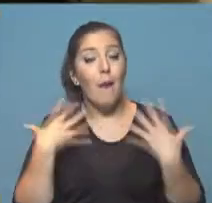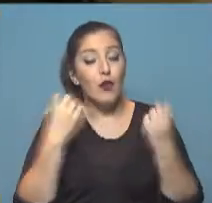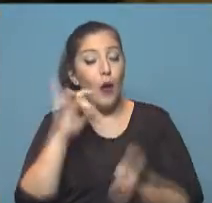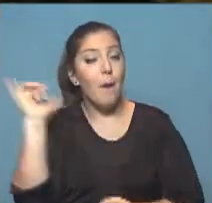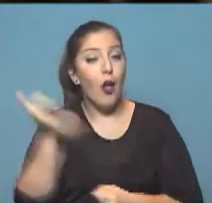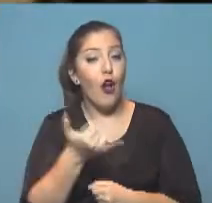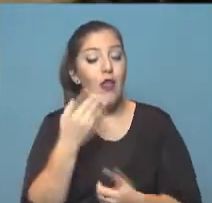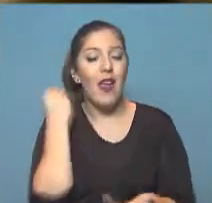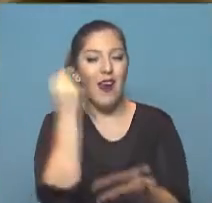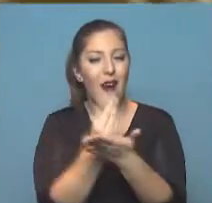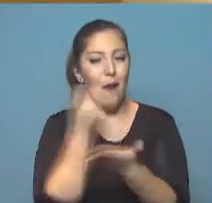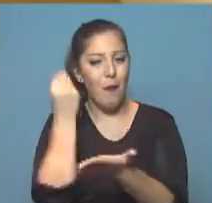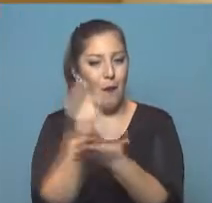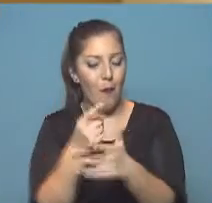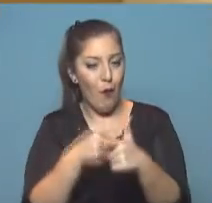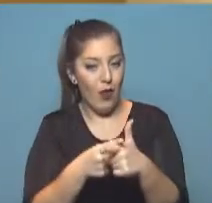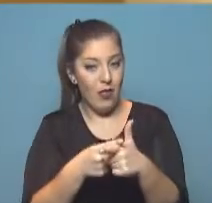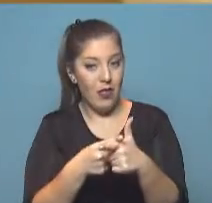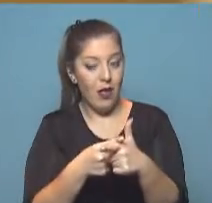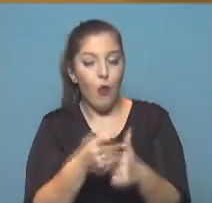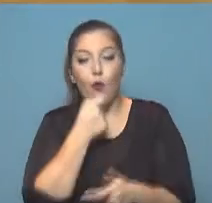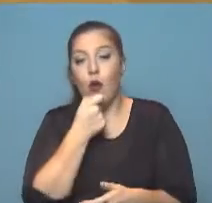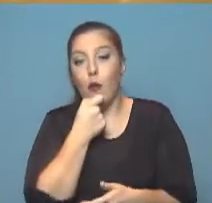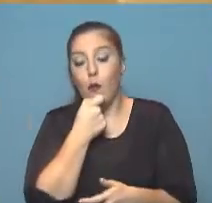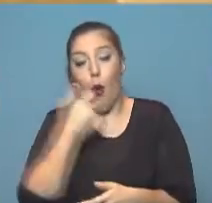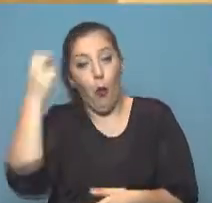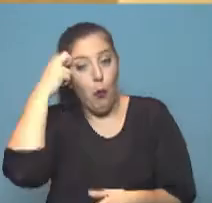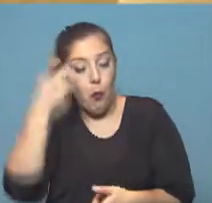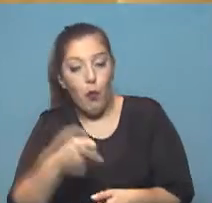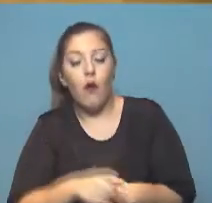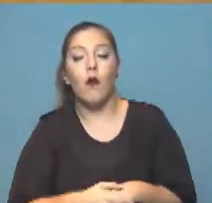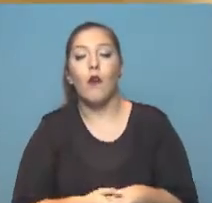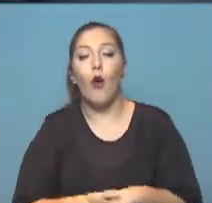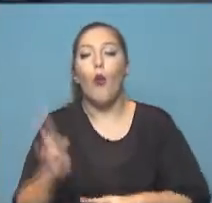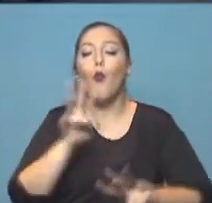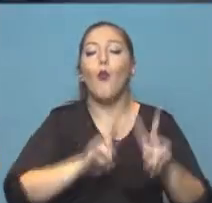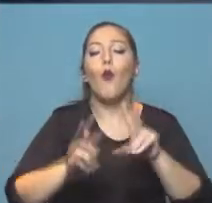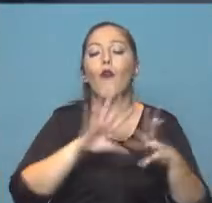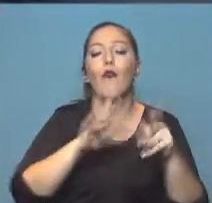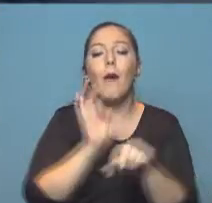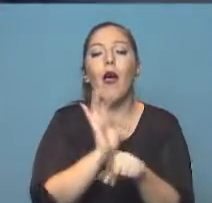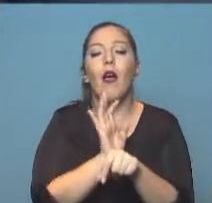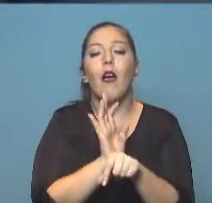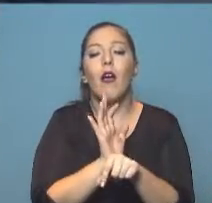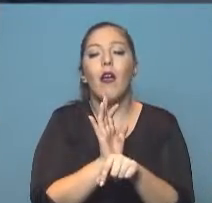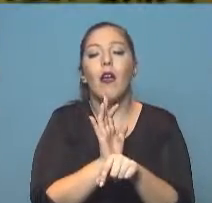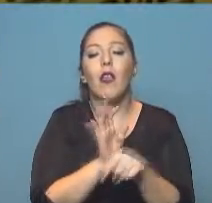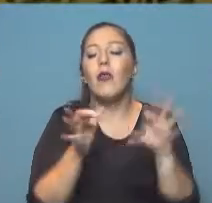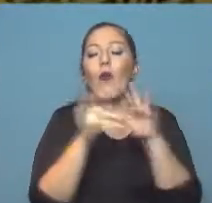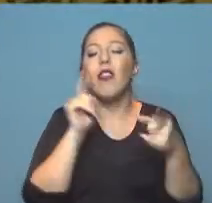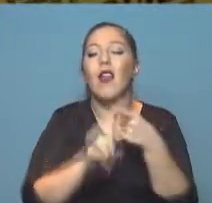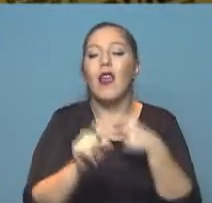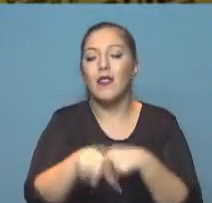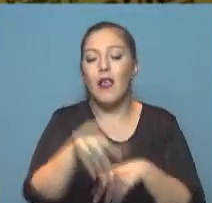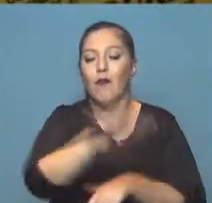de la representación política existente, por ejemplo el Parlamento, buscar la vía de la democracia directa,